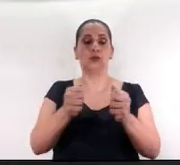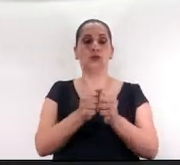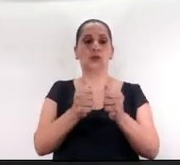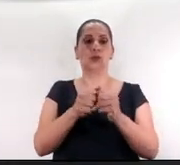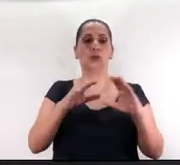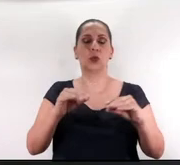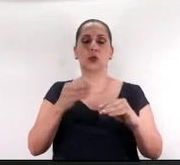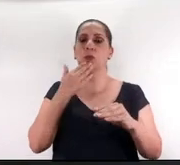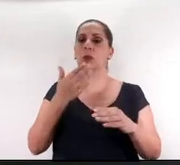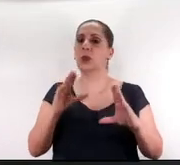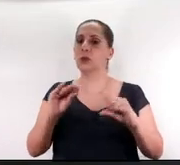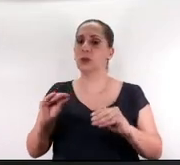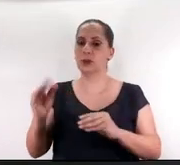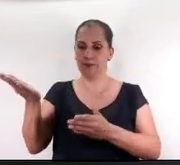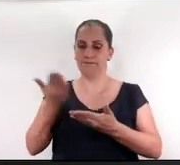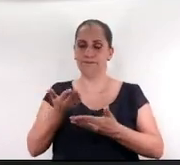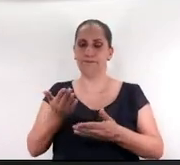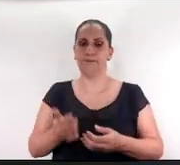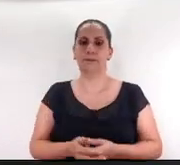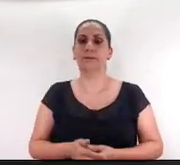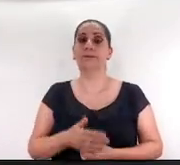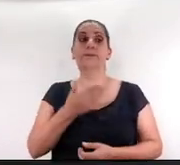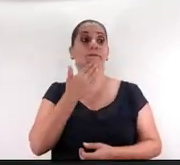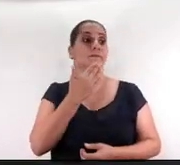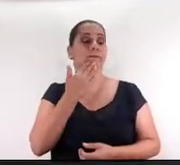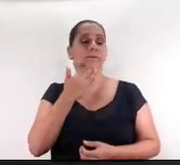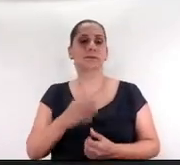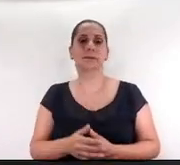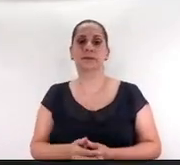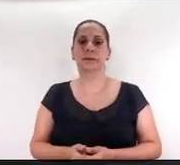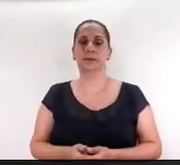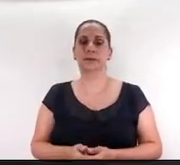escenario. Muy buenas noches, don Rodolfo. Adelante. Muchas gracias.